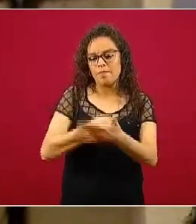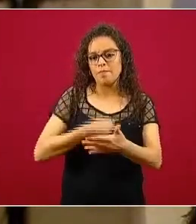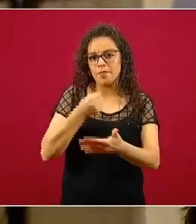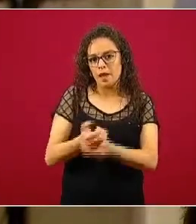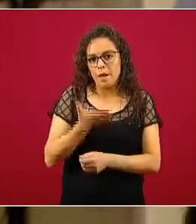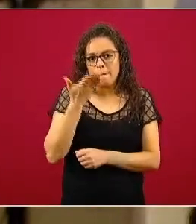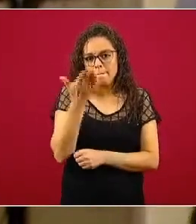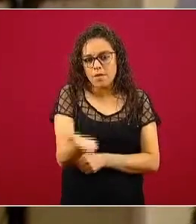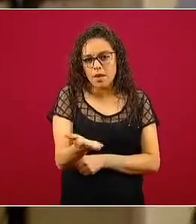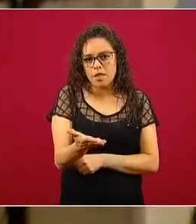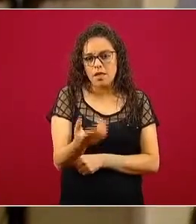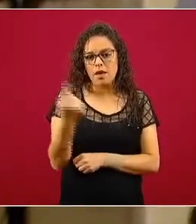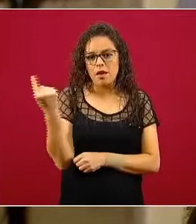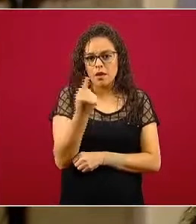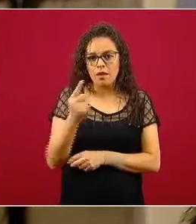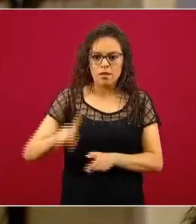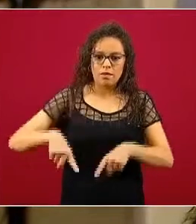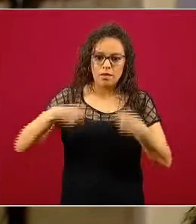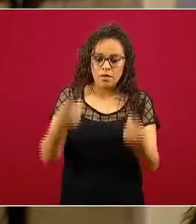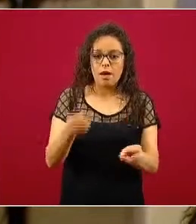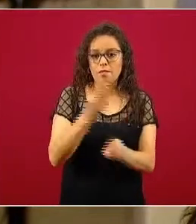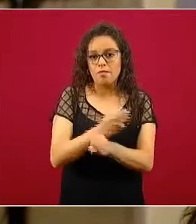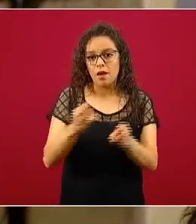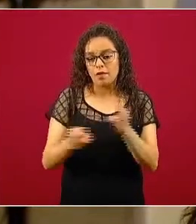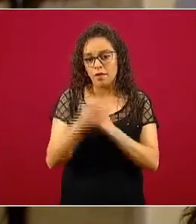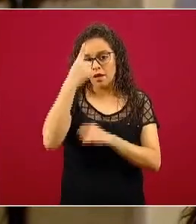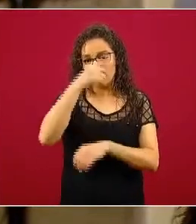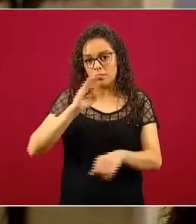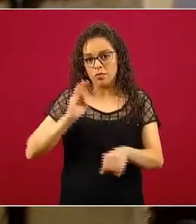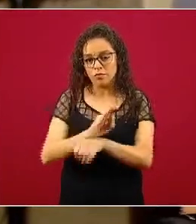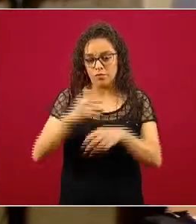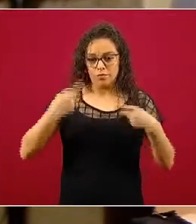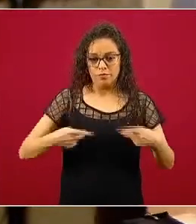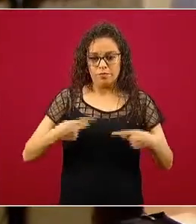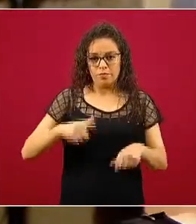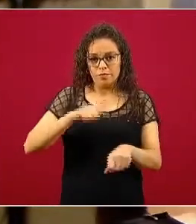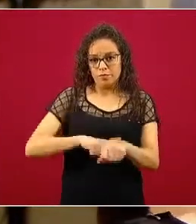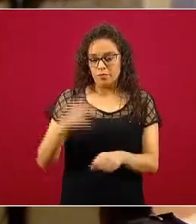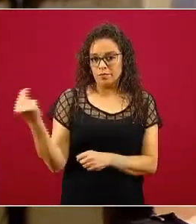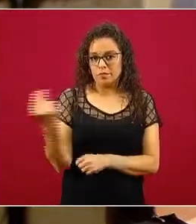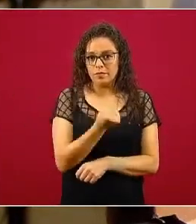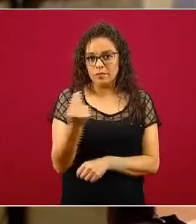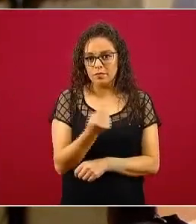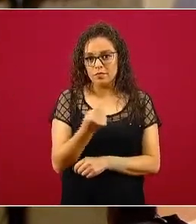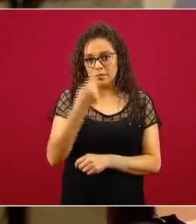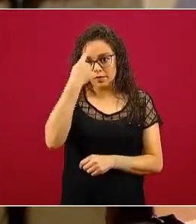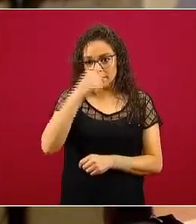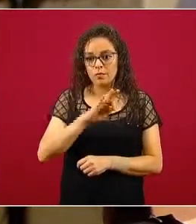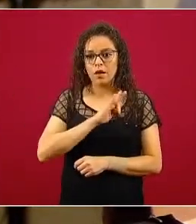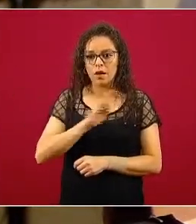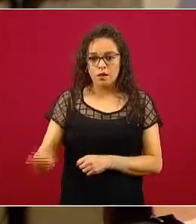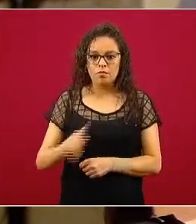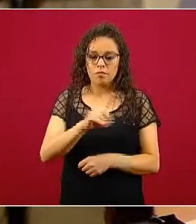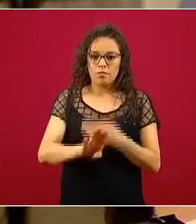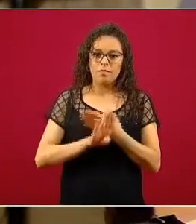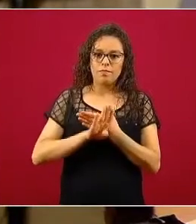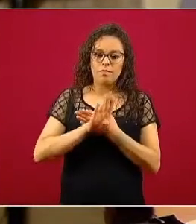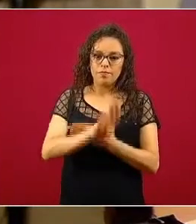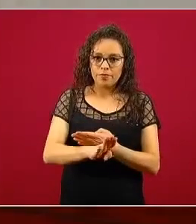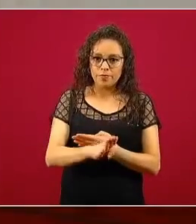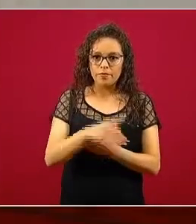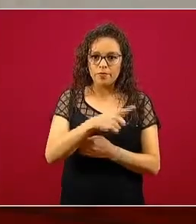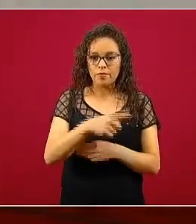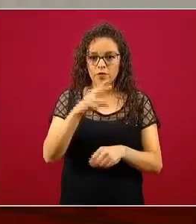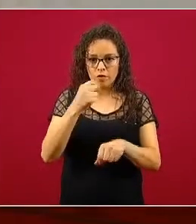personal médico para que se les otorgue el equipo de protección personal necesario justamente para poder afrontar la pandemia por